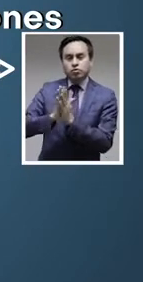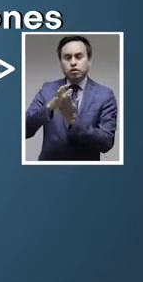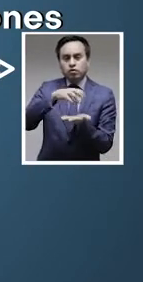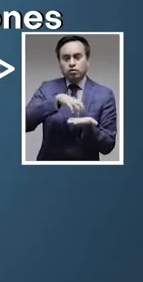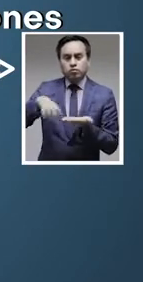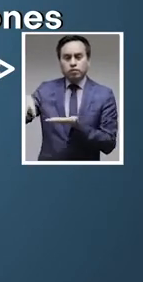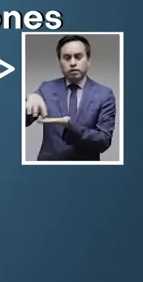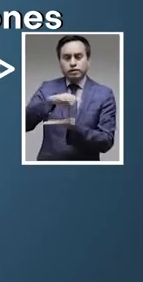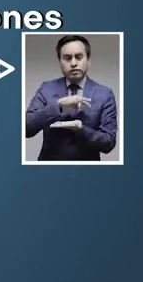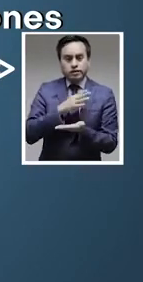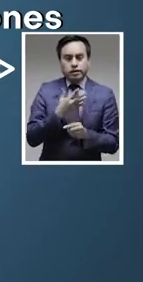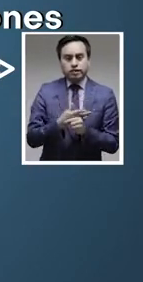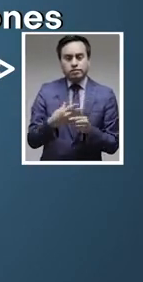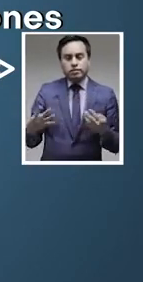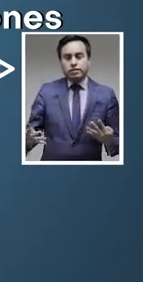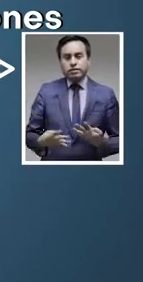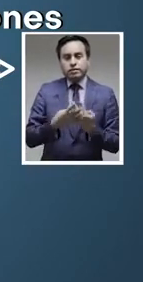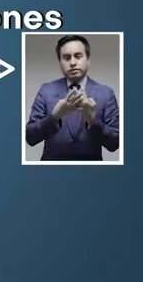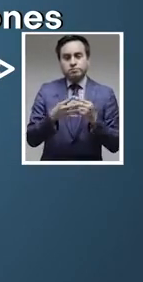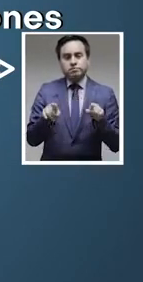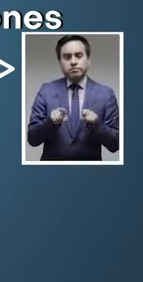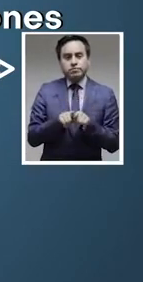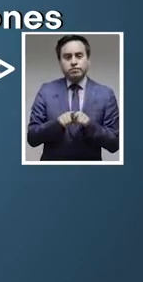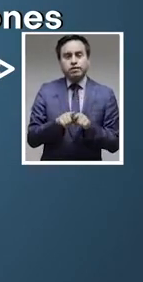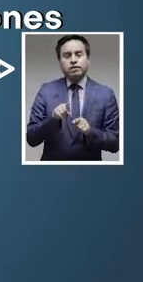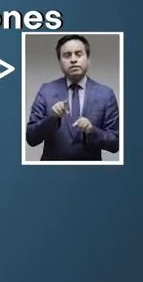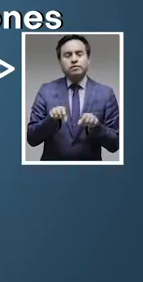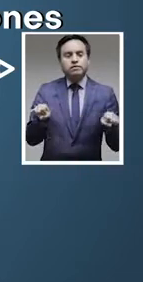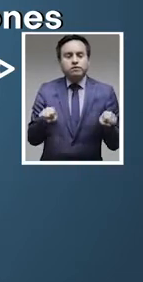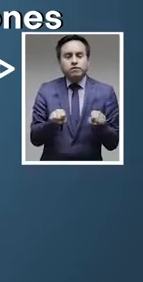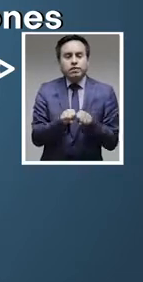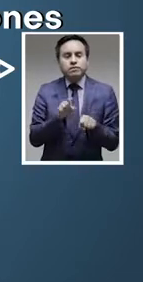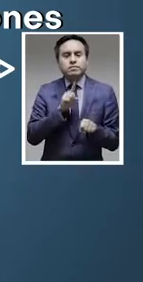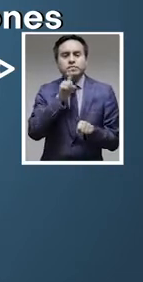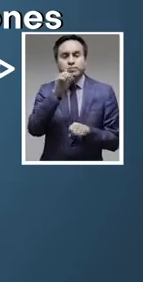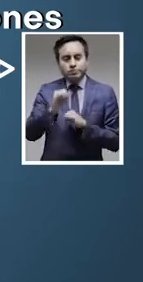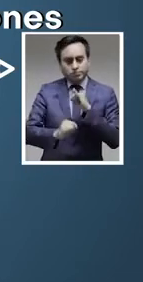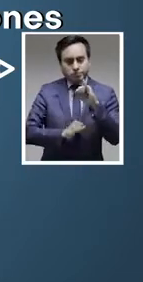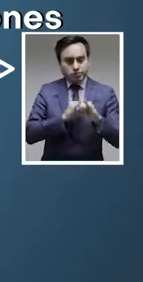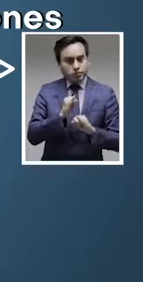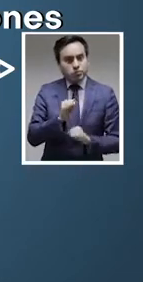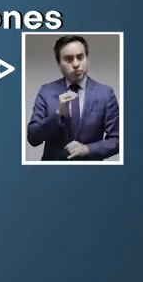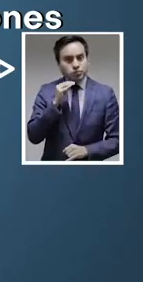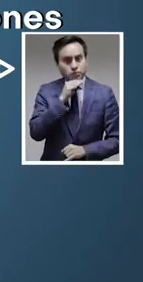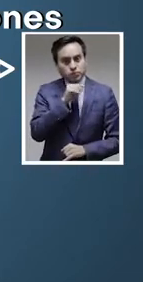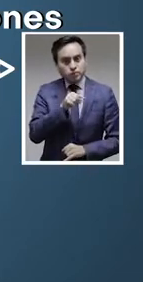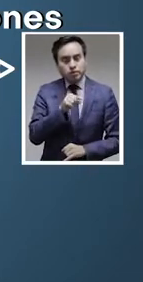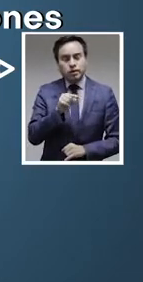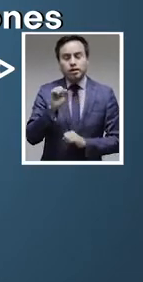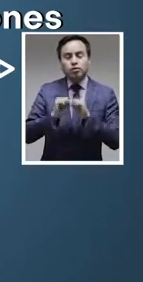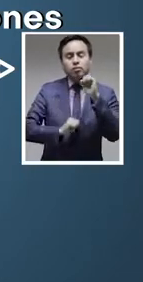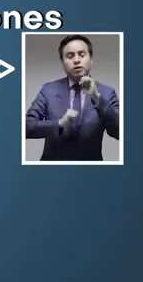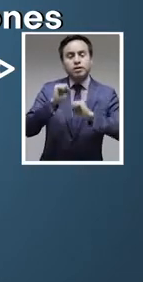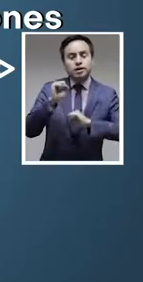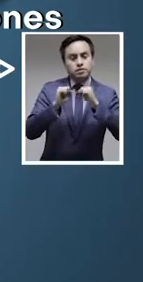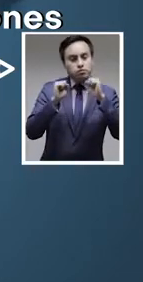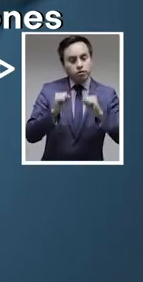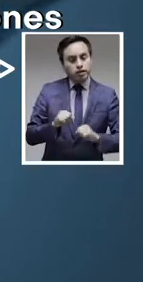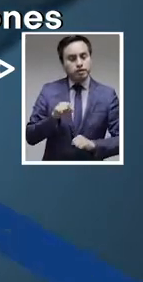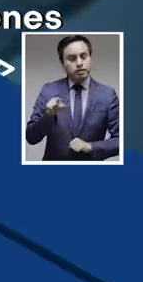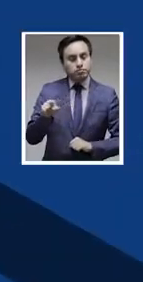Chile con una red estructurante de fibra óptica. Y desde esa red, las compañías pueden